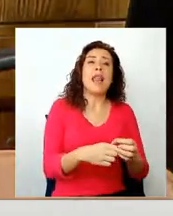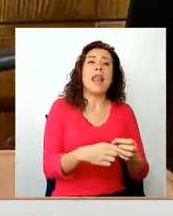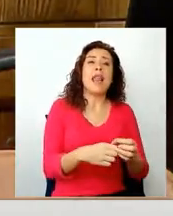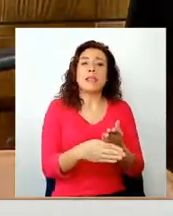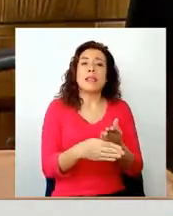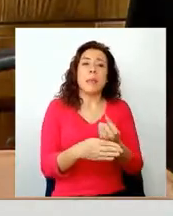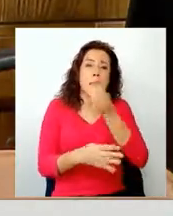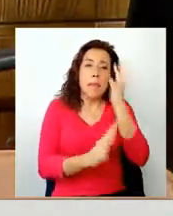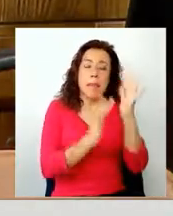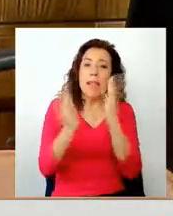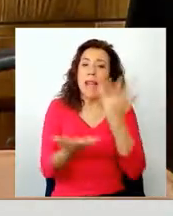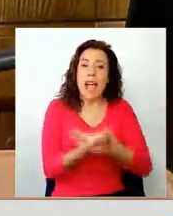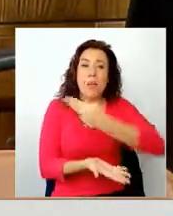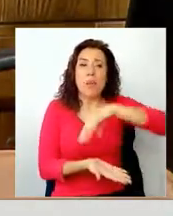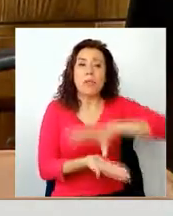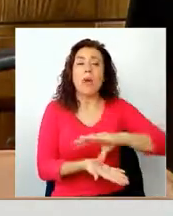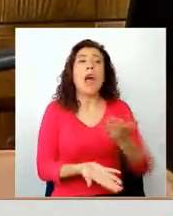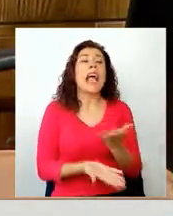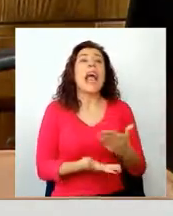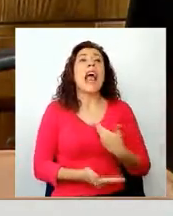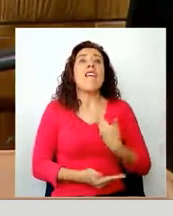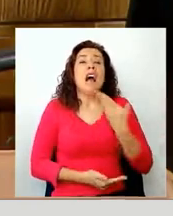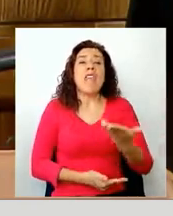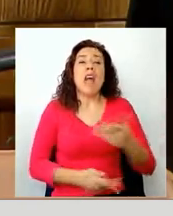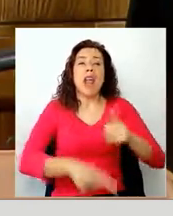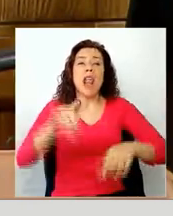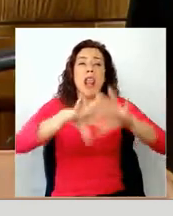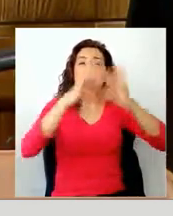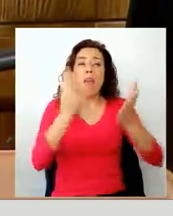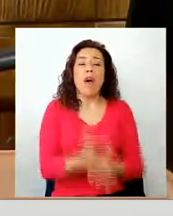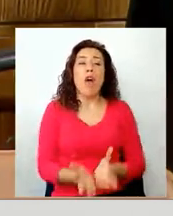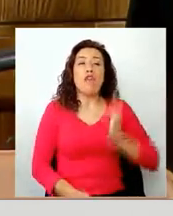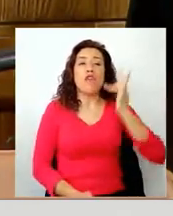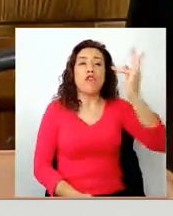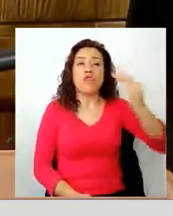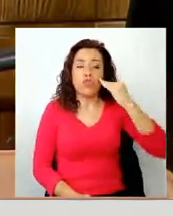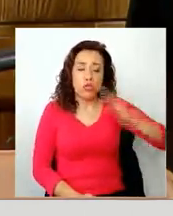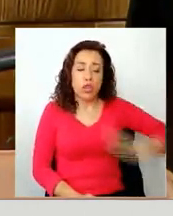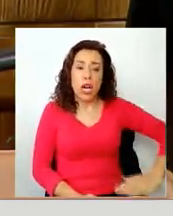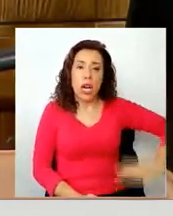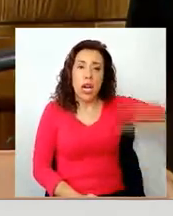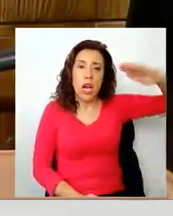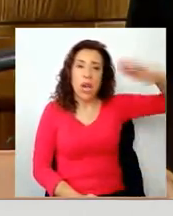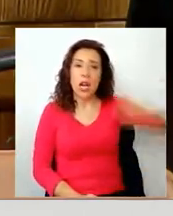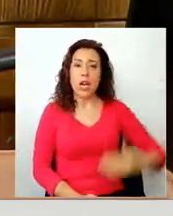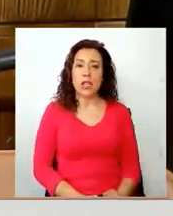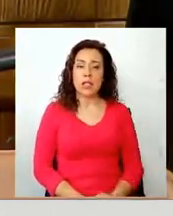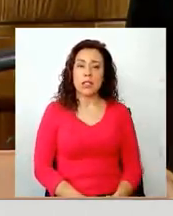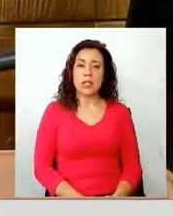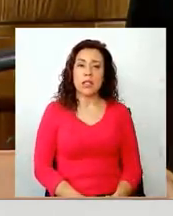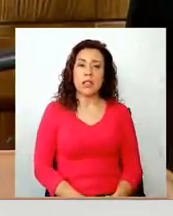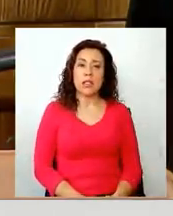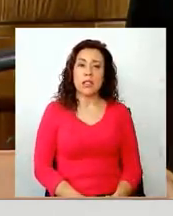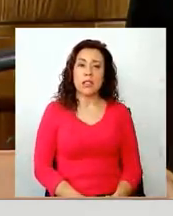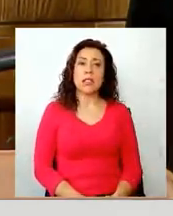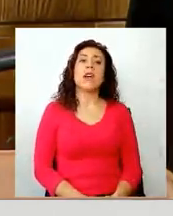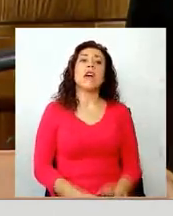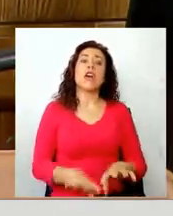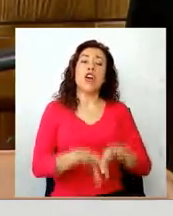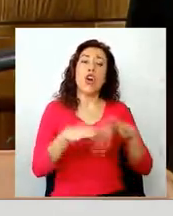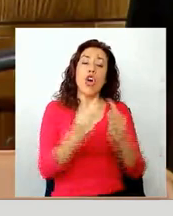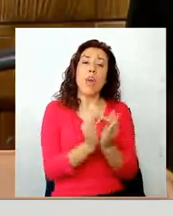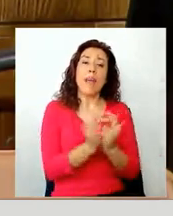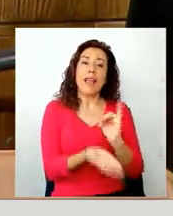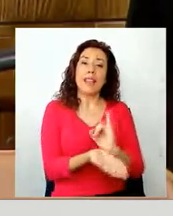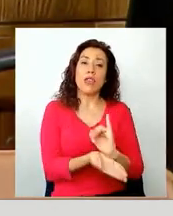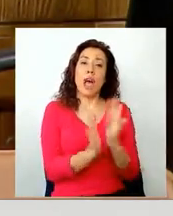qué planeta le vamos a alegar a las futuras generaciones y en ese sentido completar la institucionalidad ambiental es